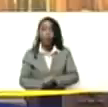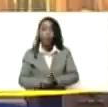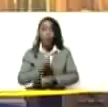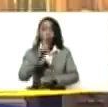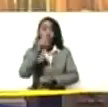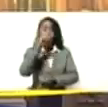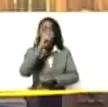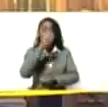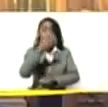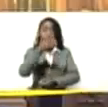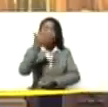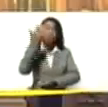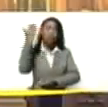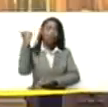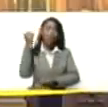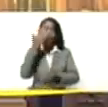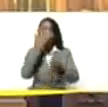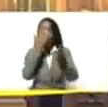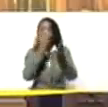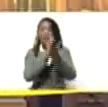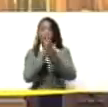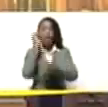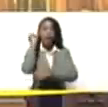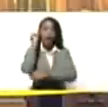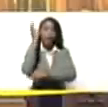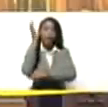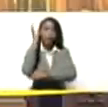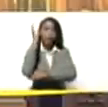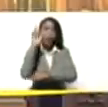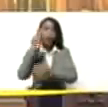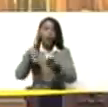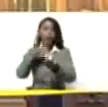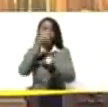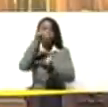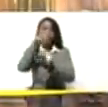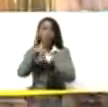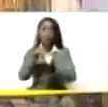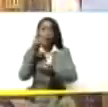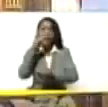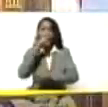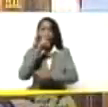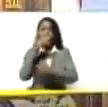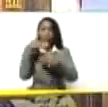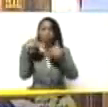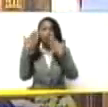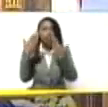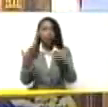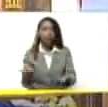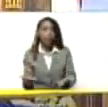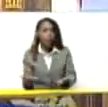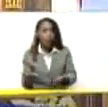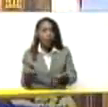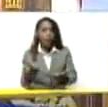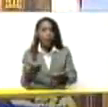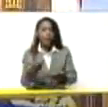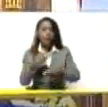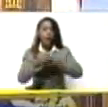excepción de la región latinoamericana donde como todos ustedes saben y nuestro pueblo migrante